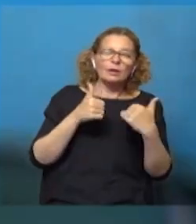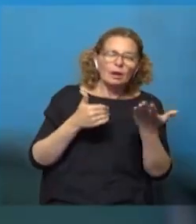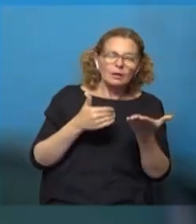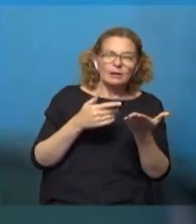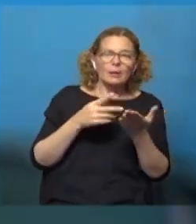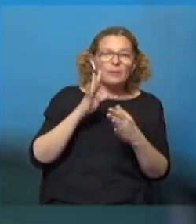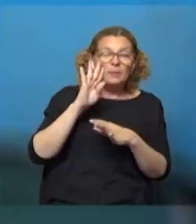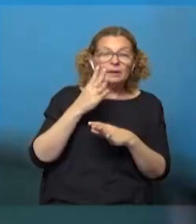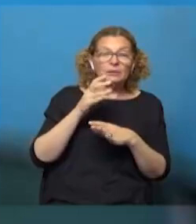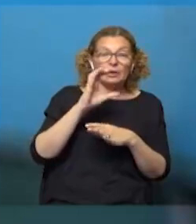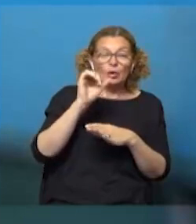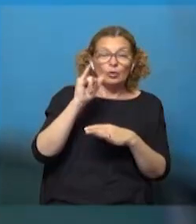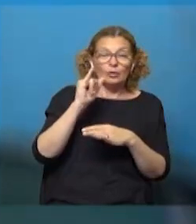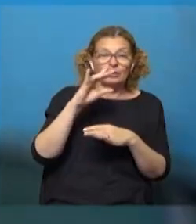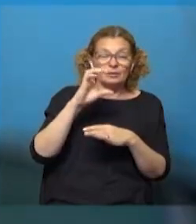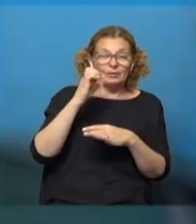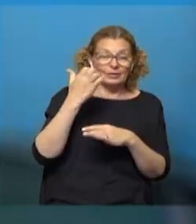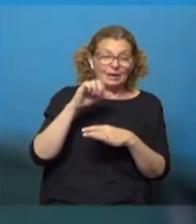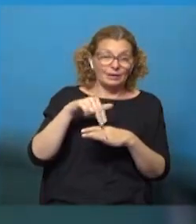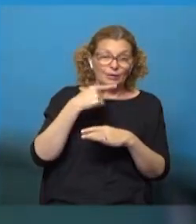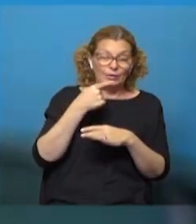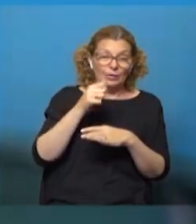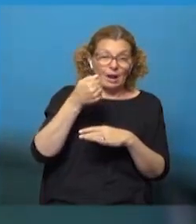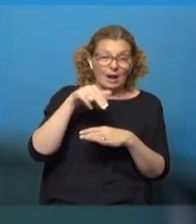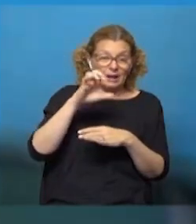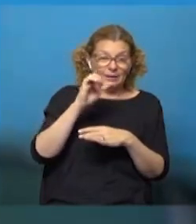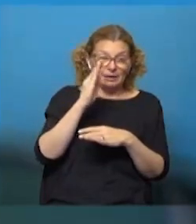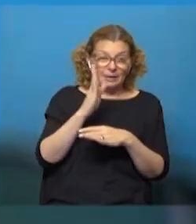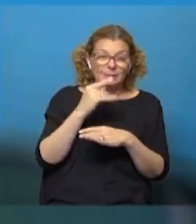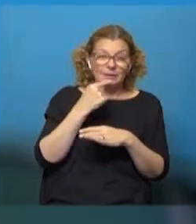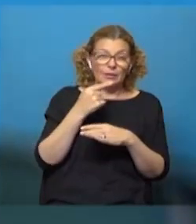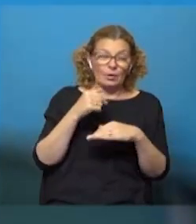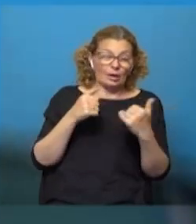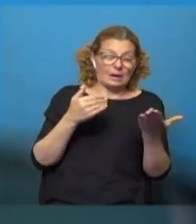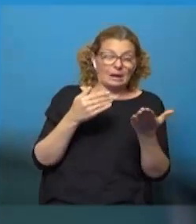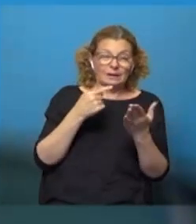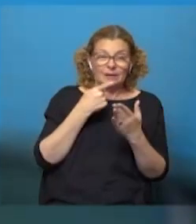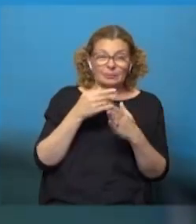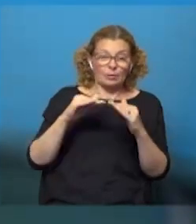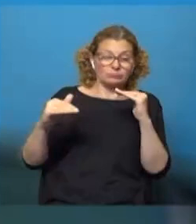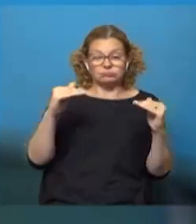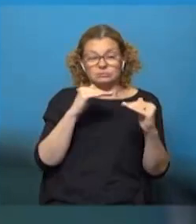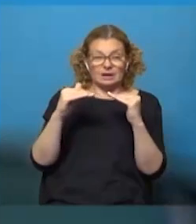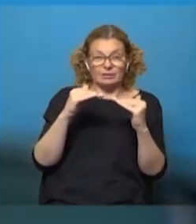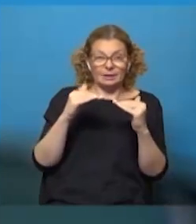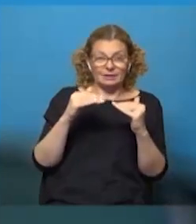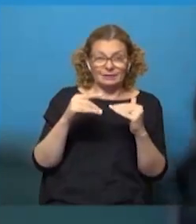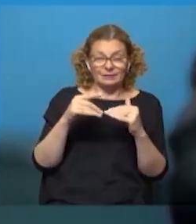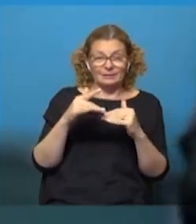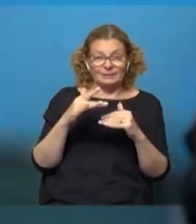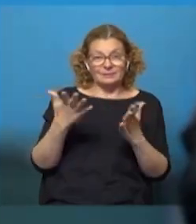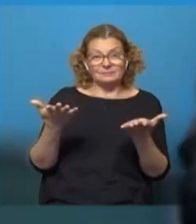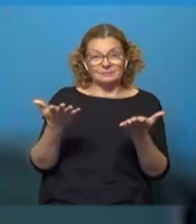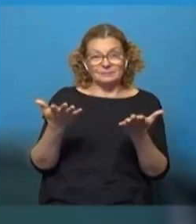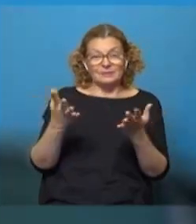bueno parece que alguien en el códice lo dijo Me parece que alguien en la Net dijo no estamos flechados de la izquierda que el equilibrar eso estuvo maravilloso